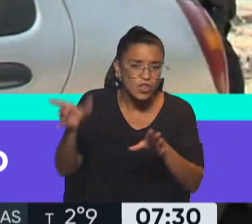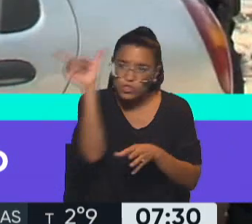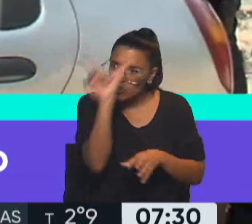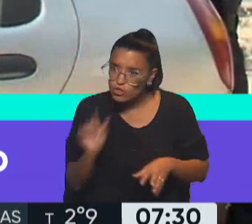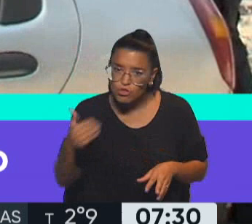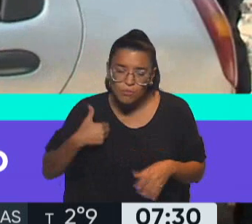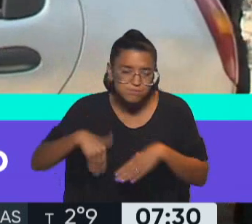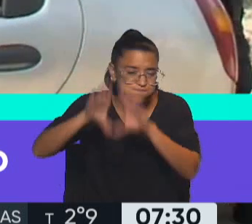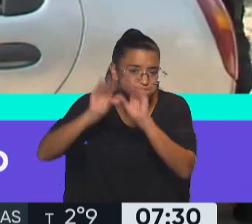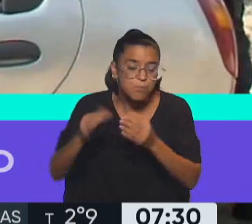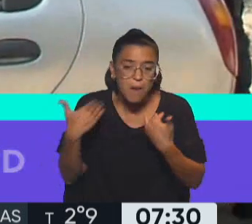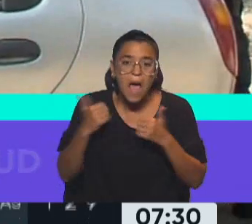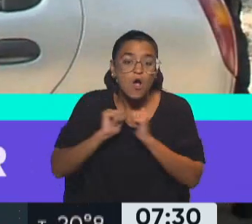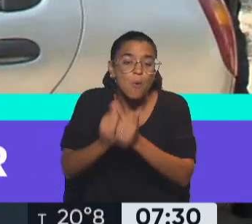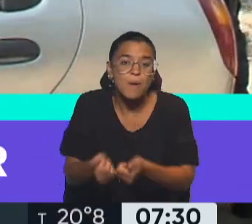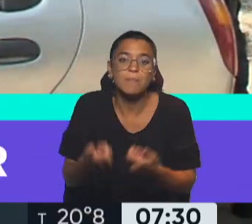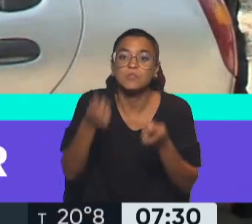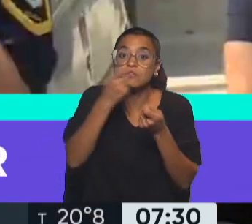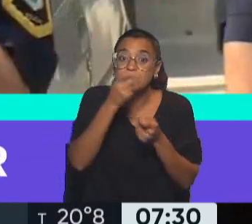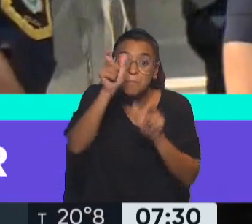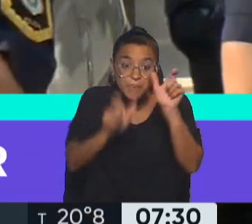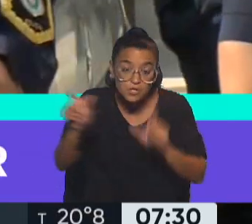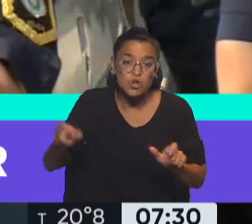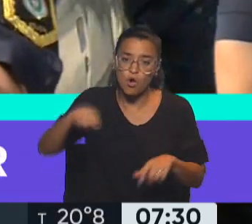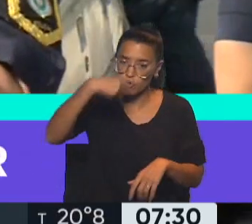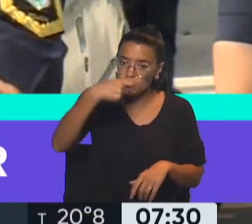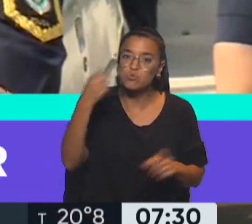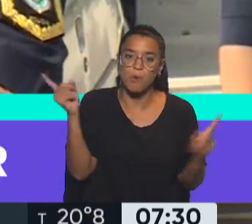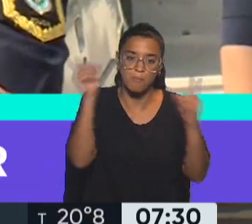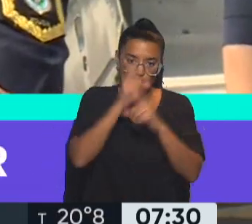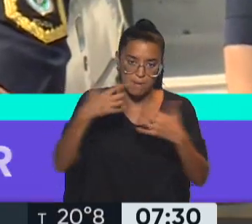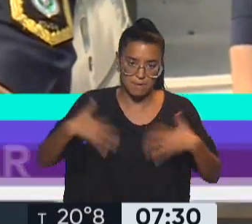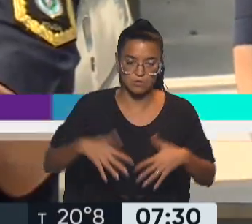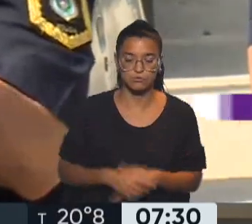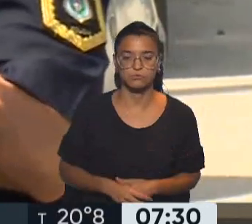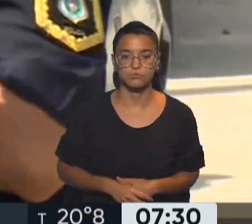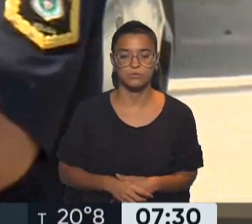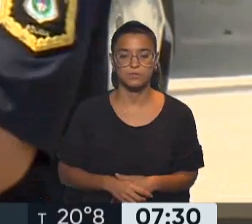para el acompañamiento de quienes padecen consumos problemáticos.